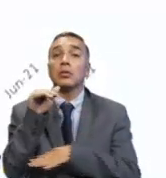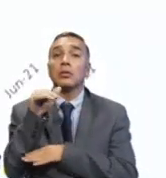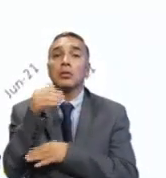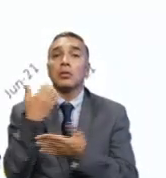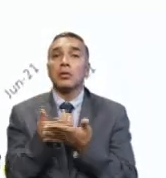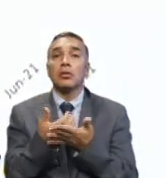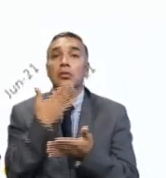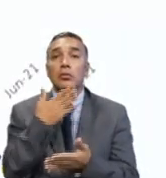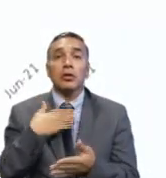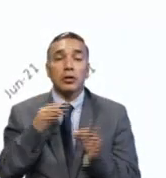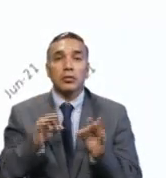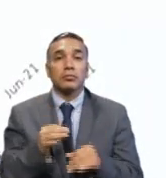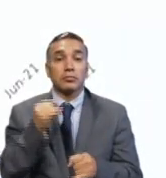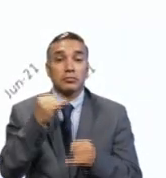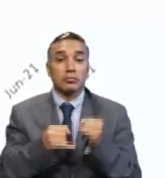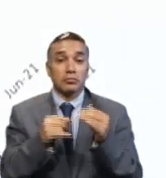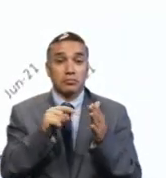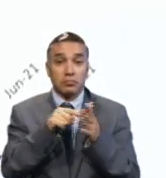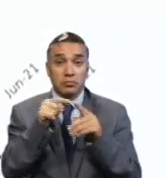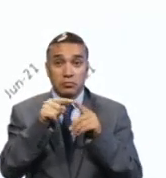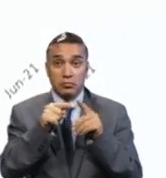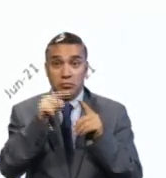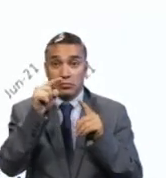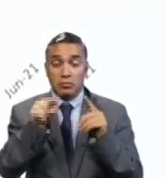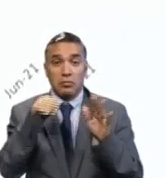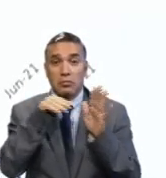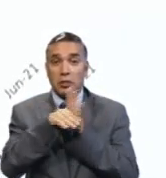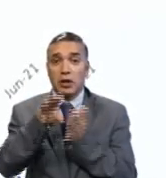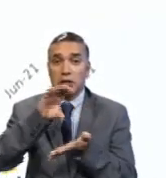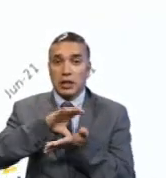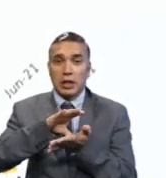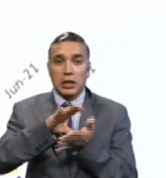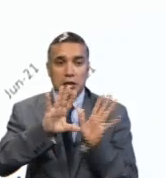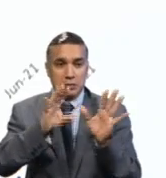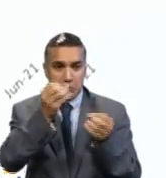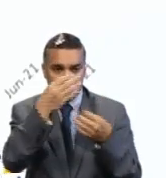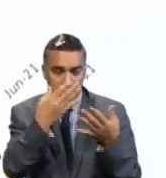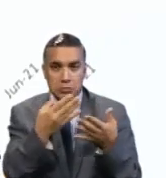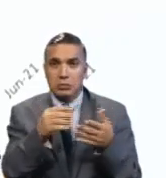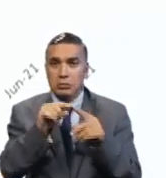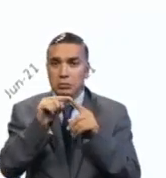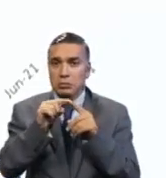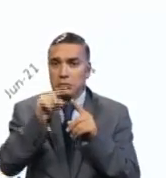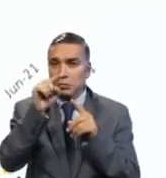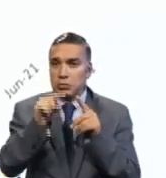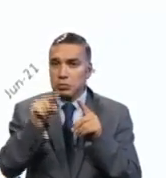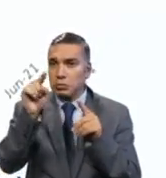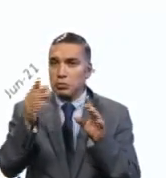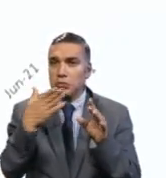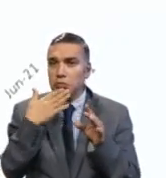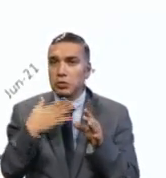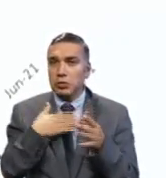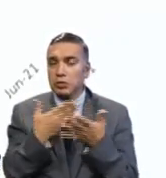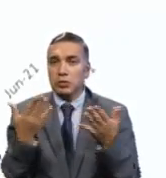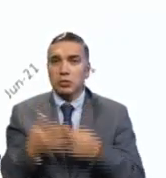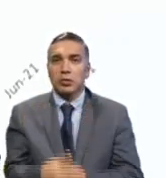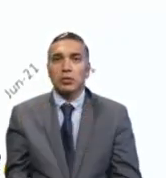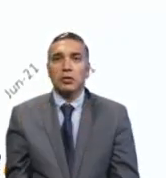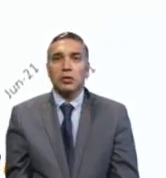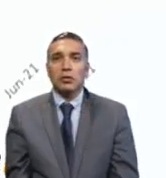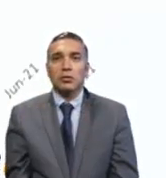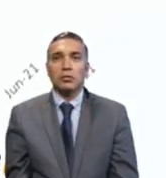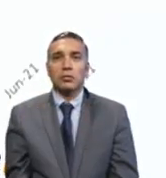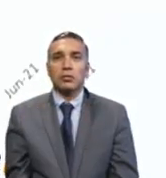economía, después de las últimas cifras del Banco Central, las últimas proyecciones basadas en las cifras del primer trimestre del año